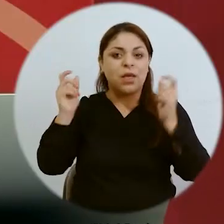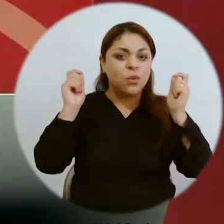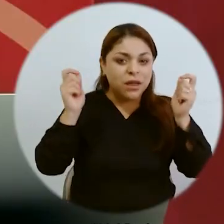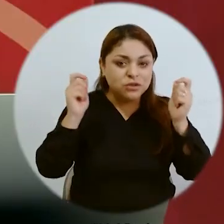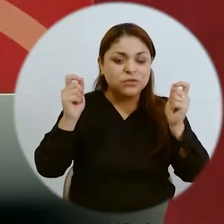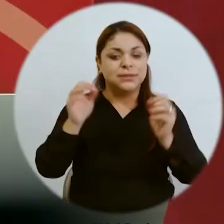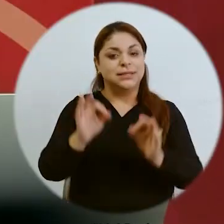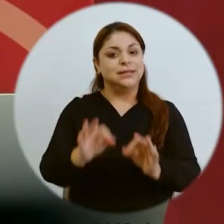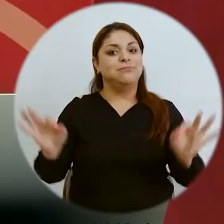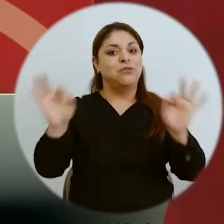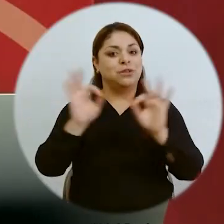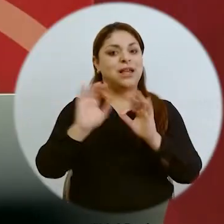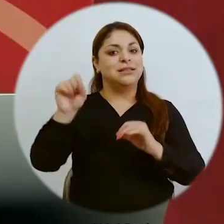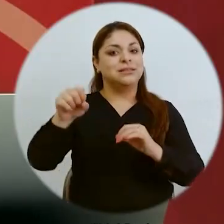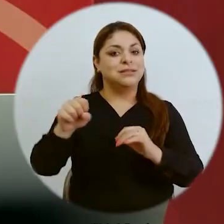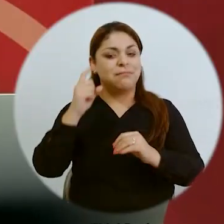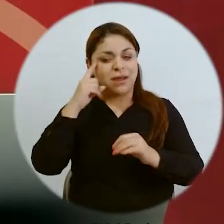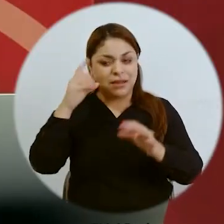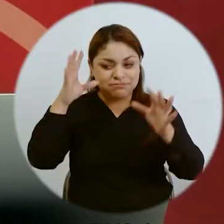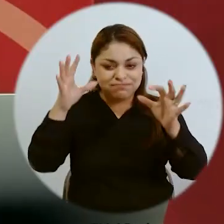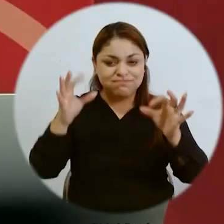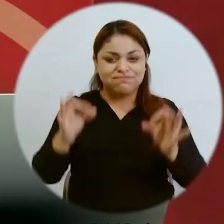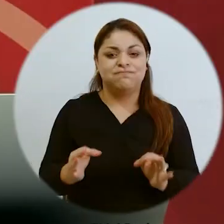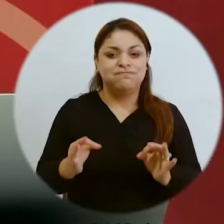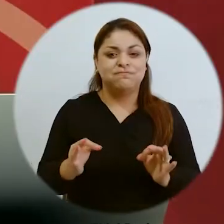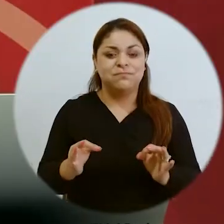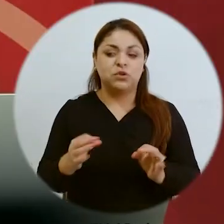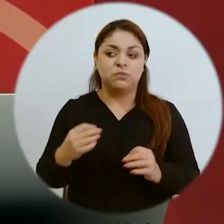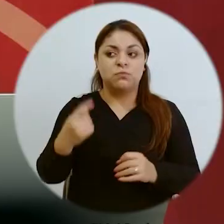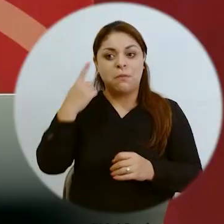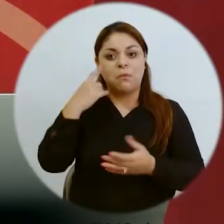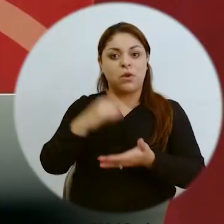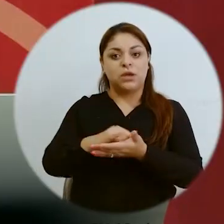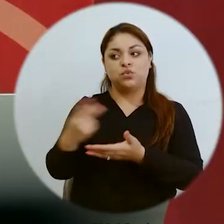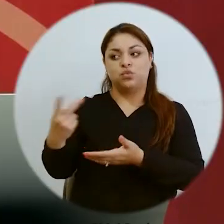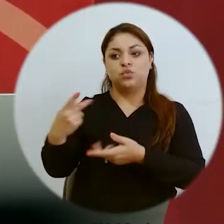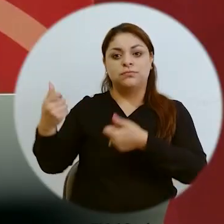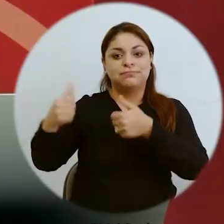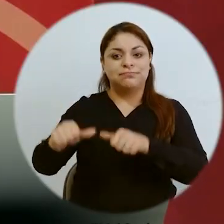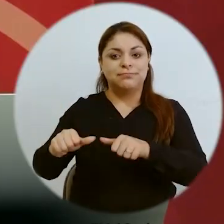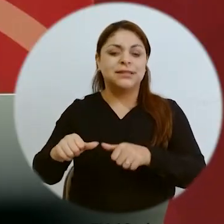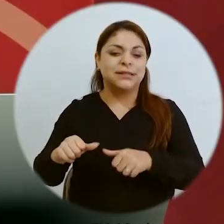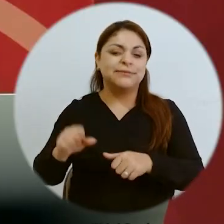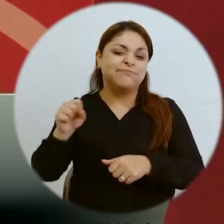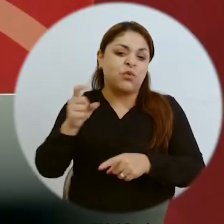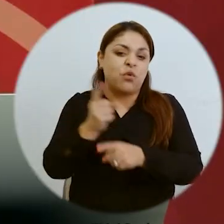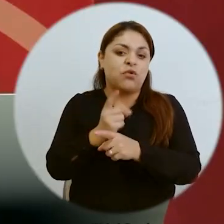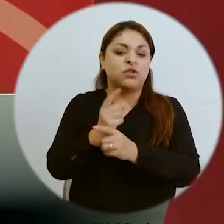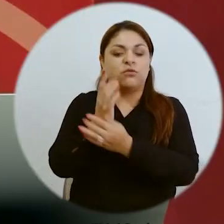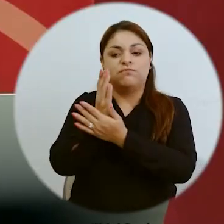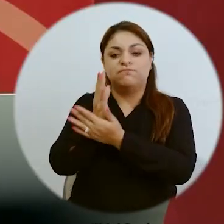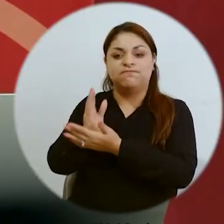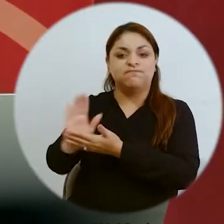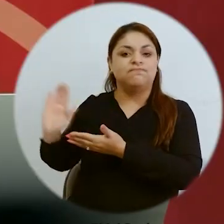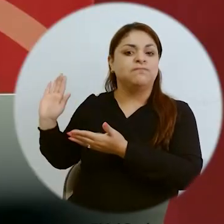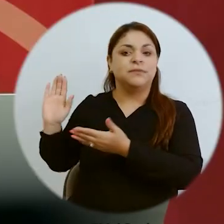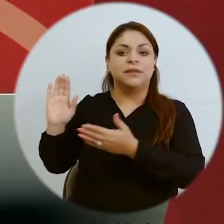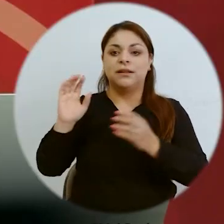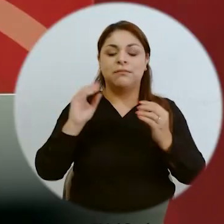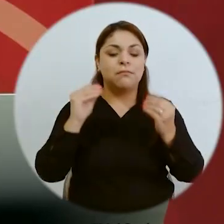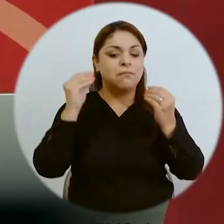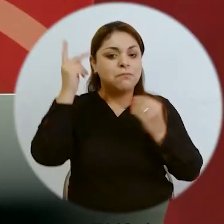evitar es que ciertos comportamientos son los correctos y otros son los incorrectos. Y ahí sí